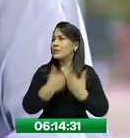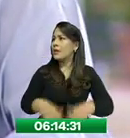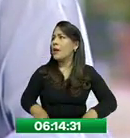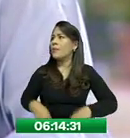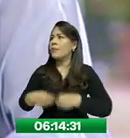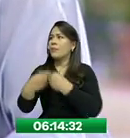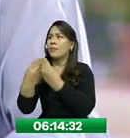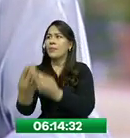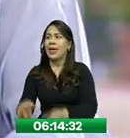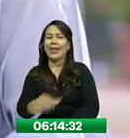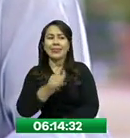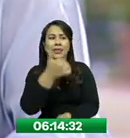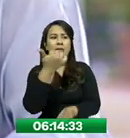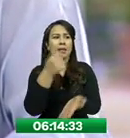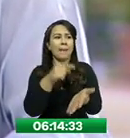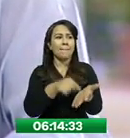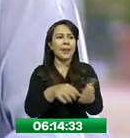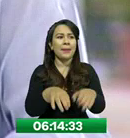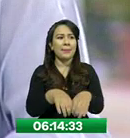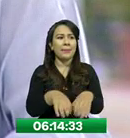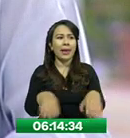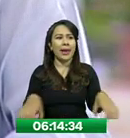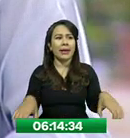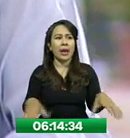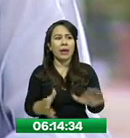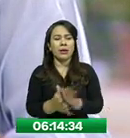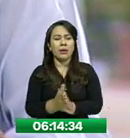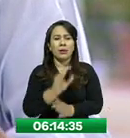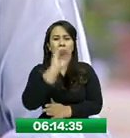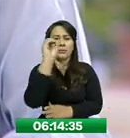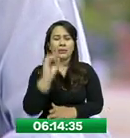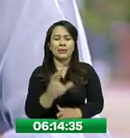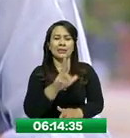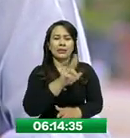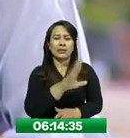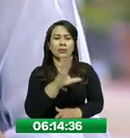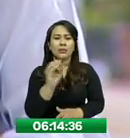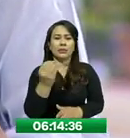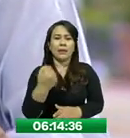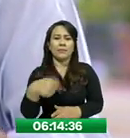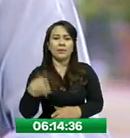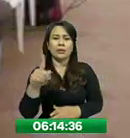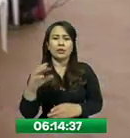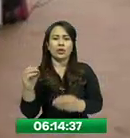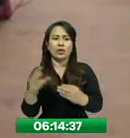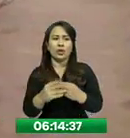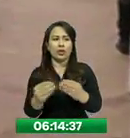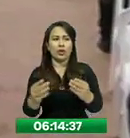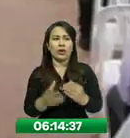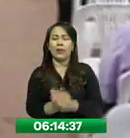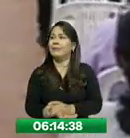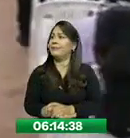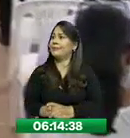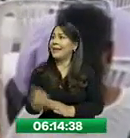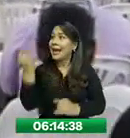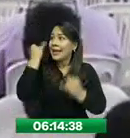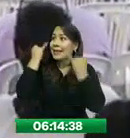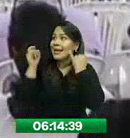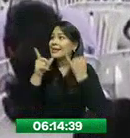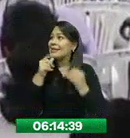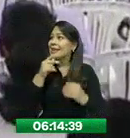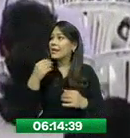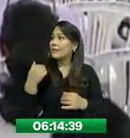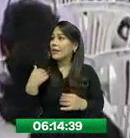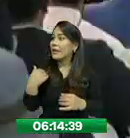alrededor de 10,000 becas con una inversión de 350 millones de dólares ya. La idea es que quienes mantengan el